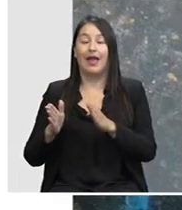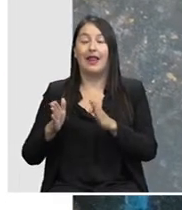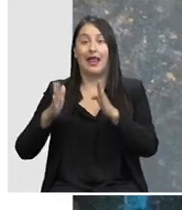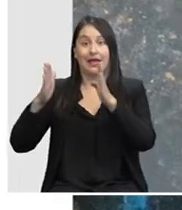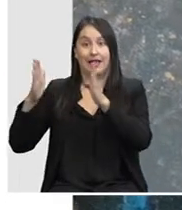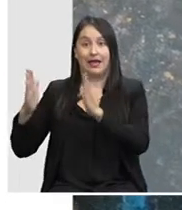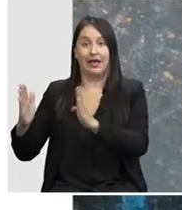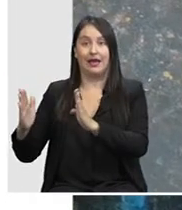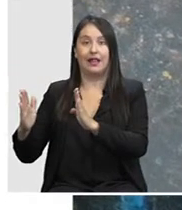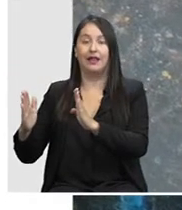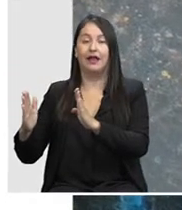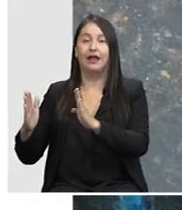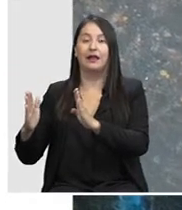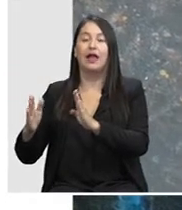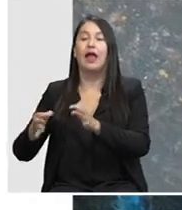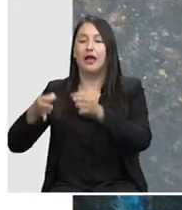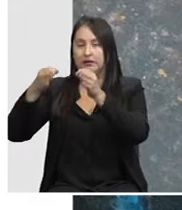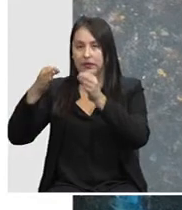confirma